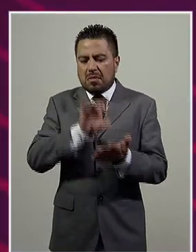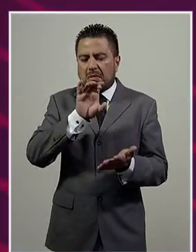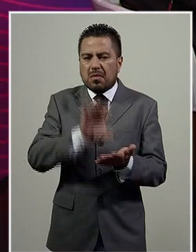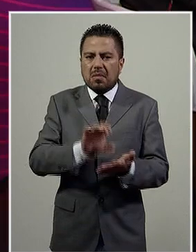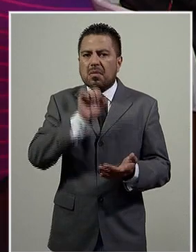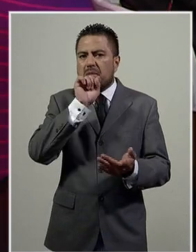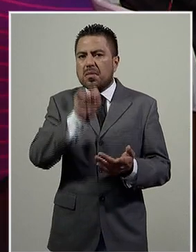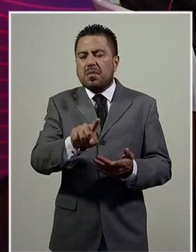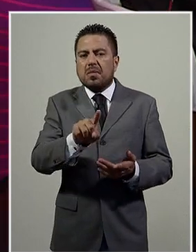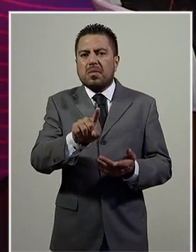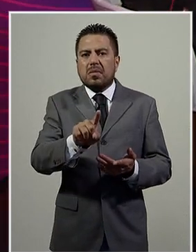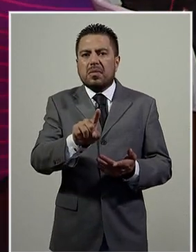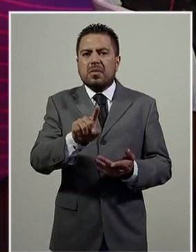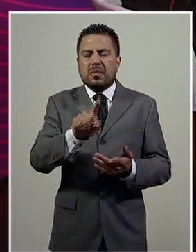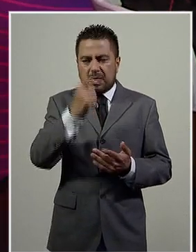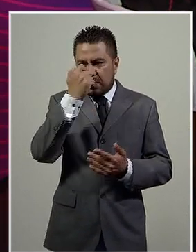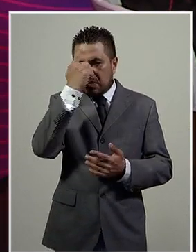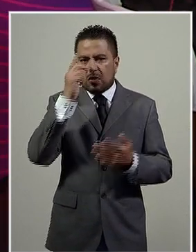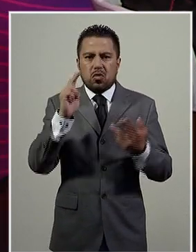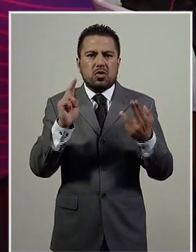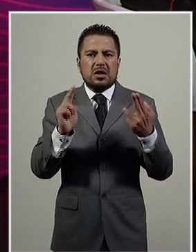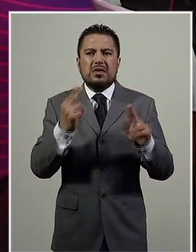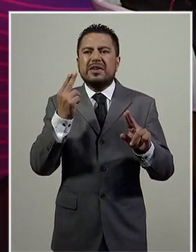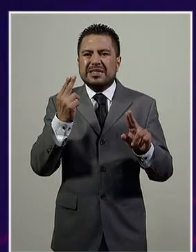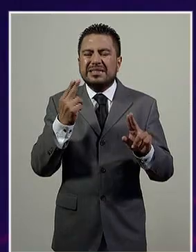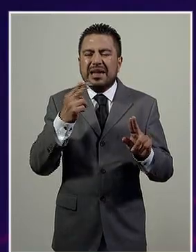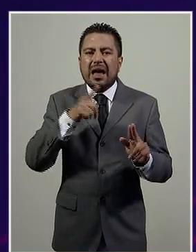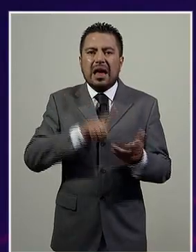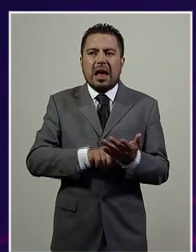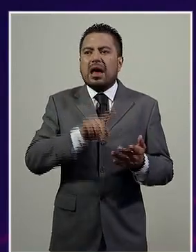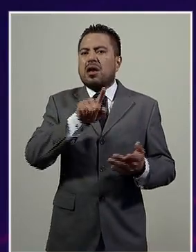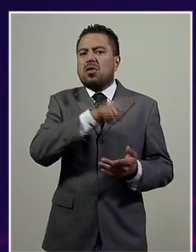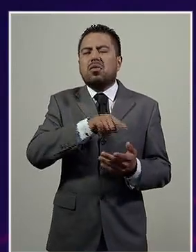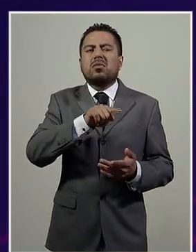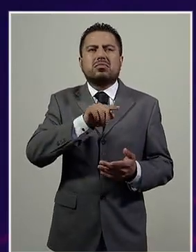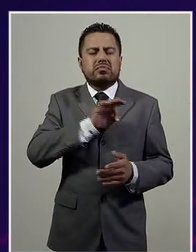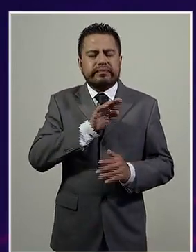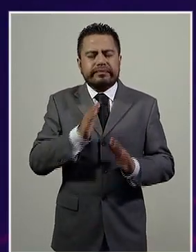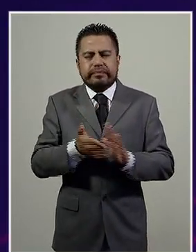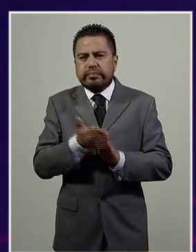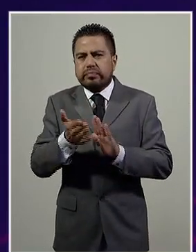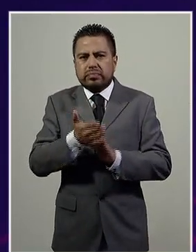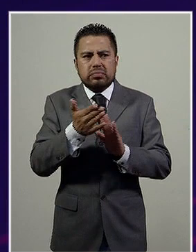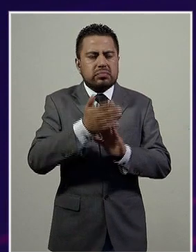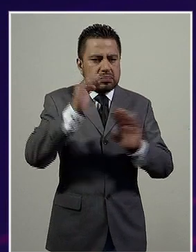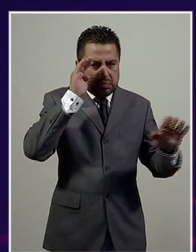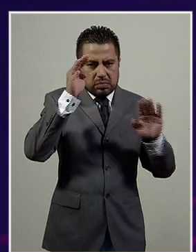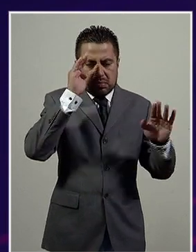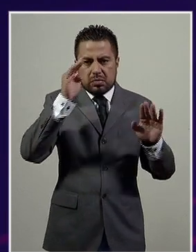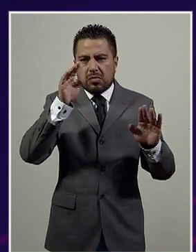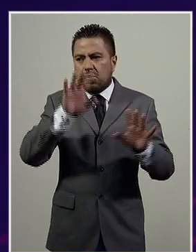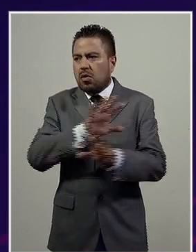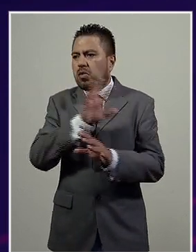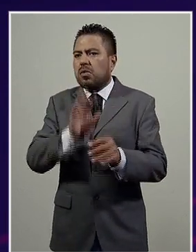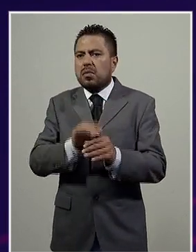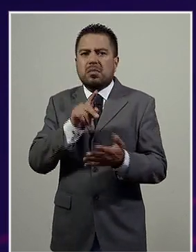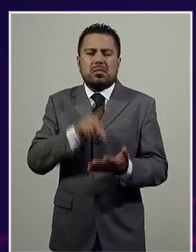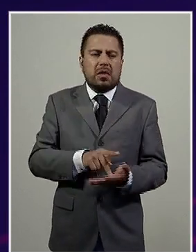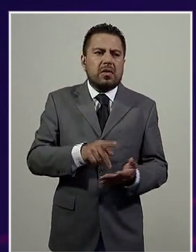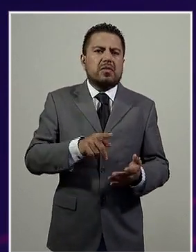discapacidad, pues el diseño universal, Exacto. en lugar de tener que estar construyendo pensando en que somos de cierto peso,